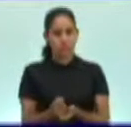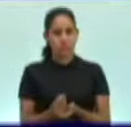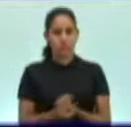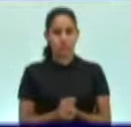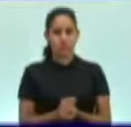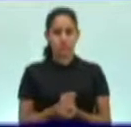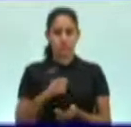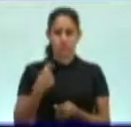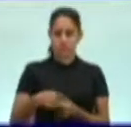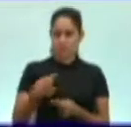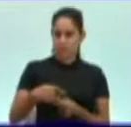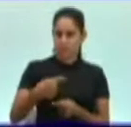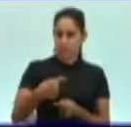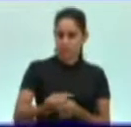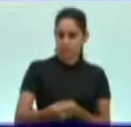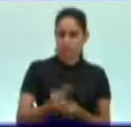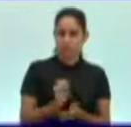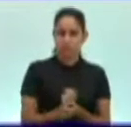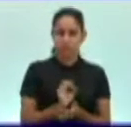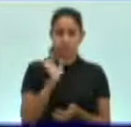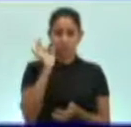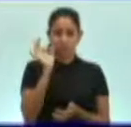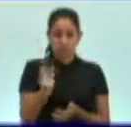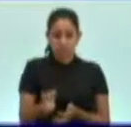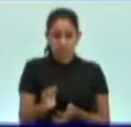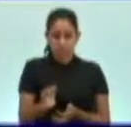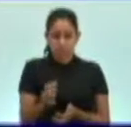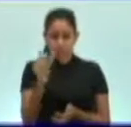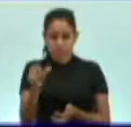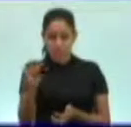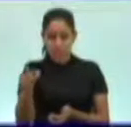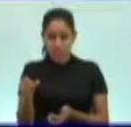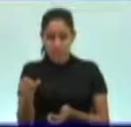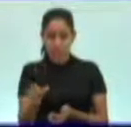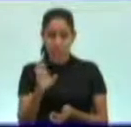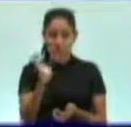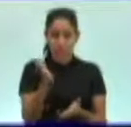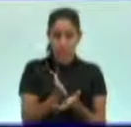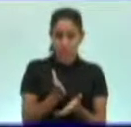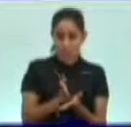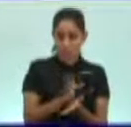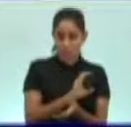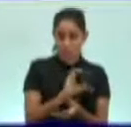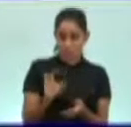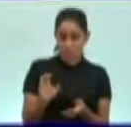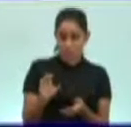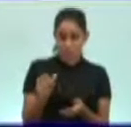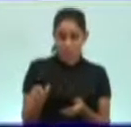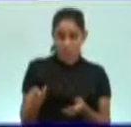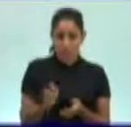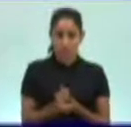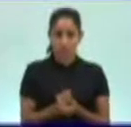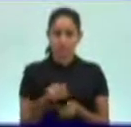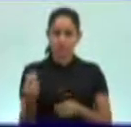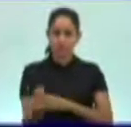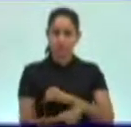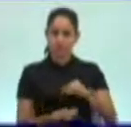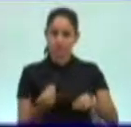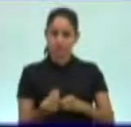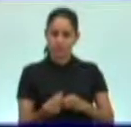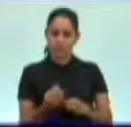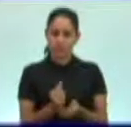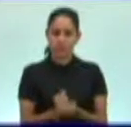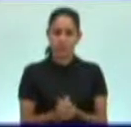diariamente y se garantizará que todos los educandos de forma rotativa